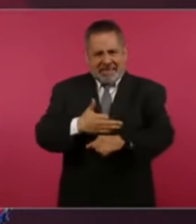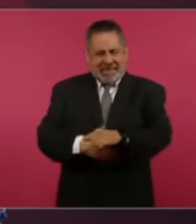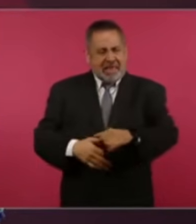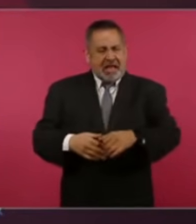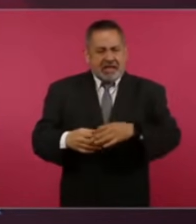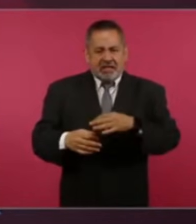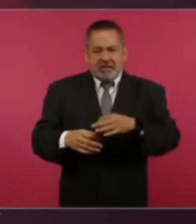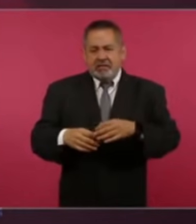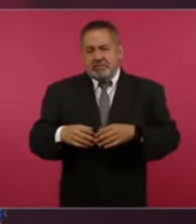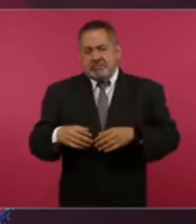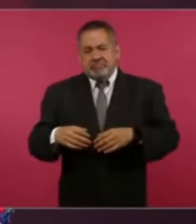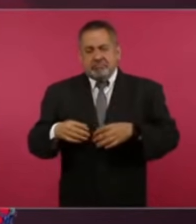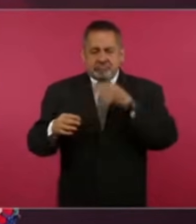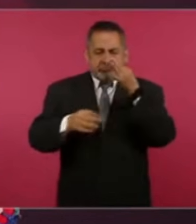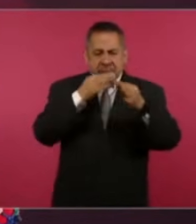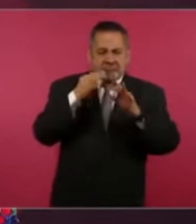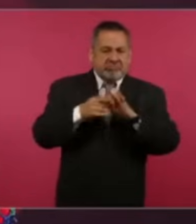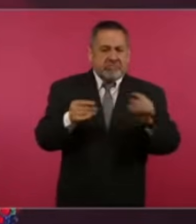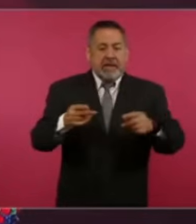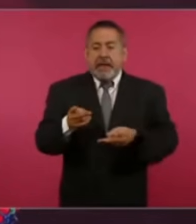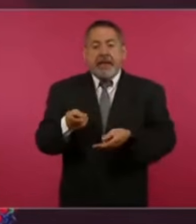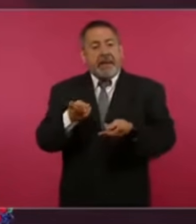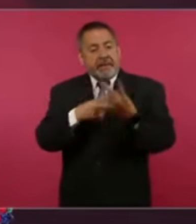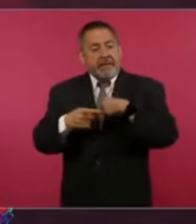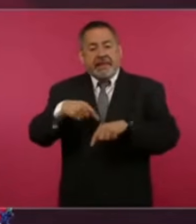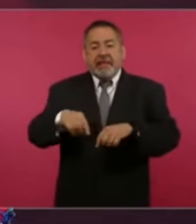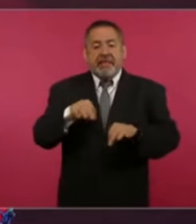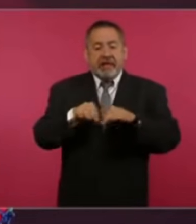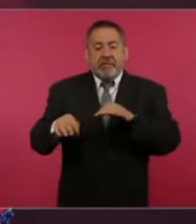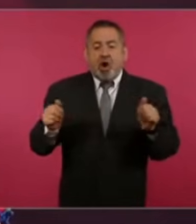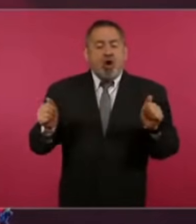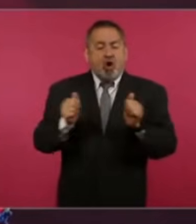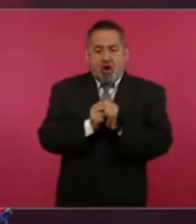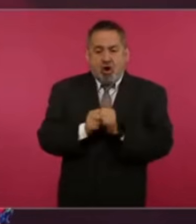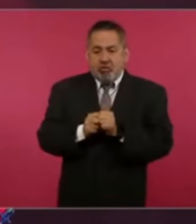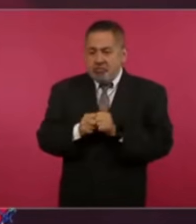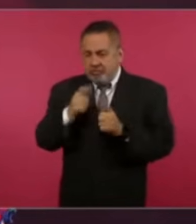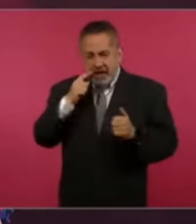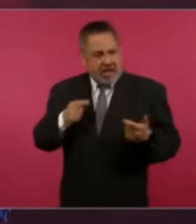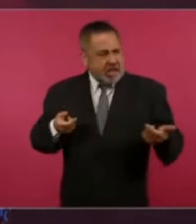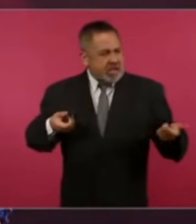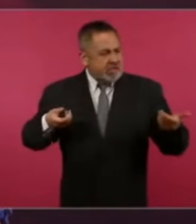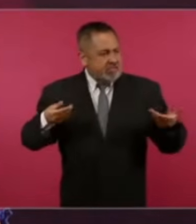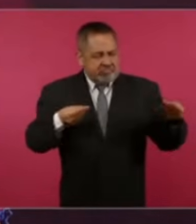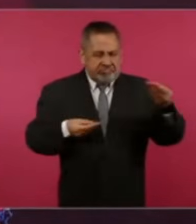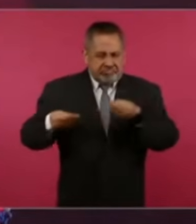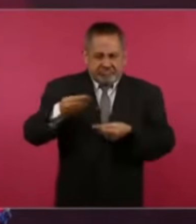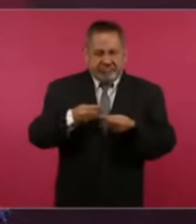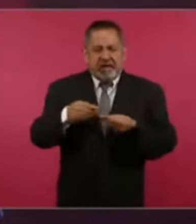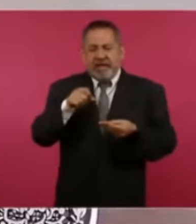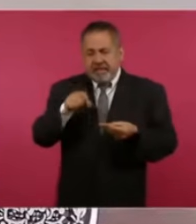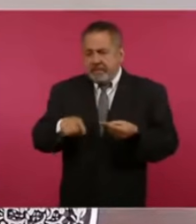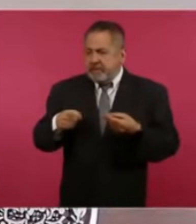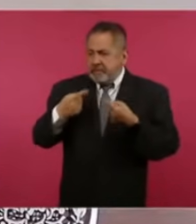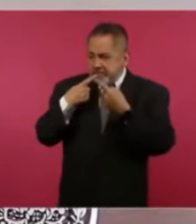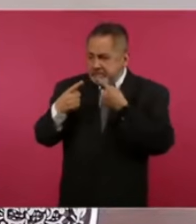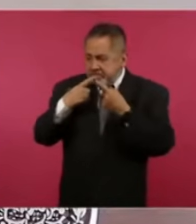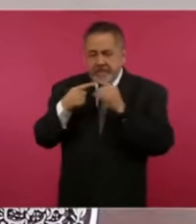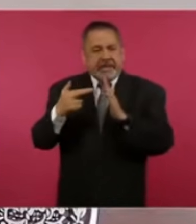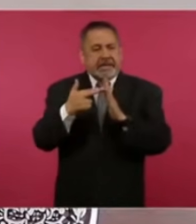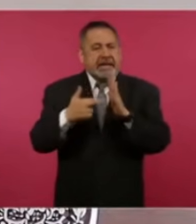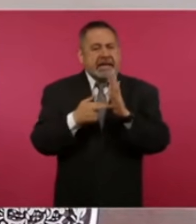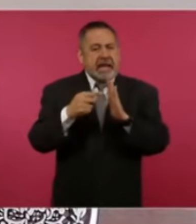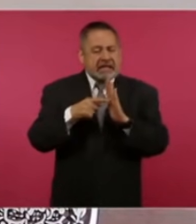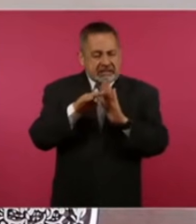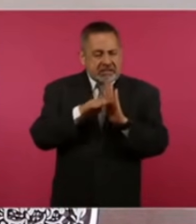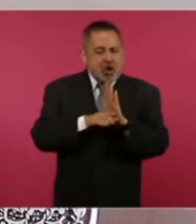la vespertina, vendrá el trabajo coordinado para dotar al fondo de reglas operativas y de